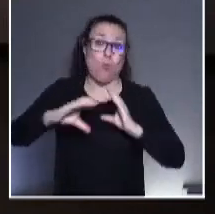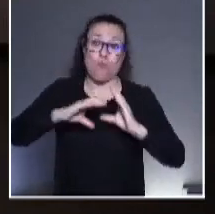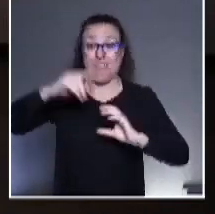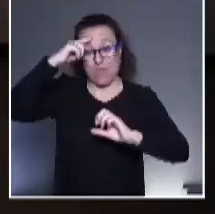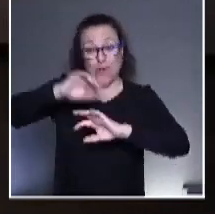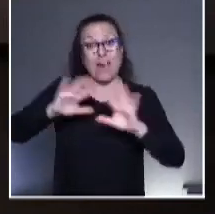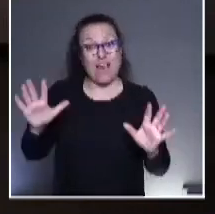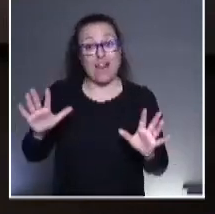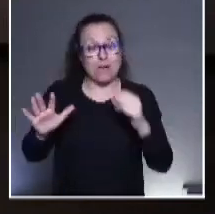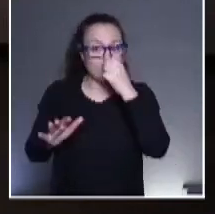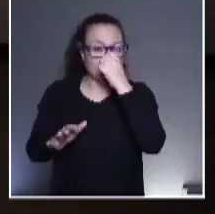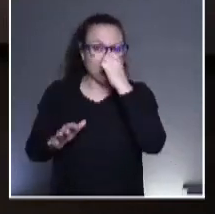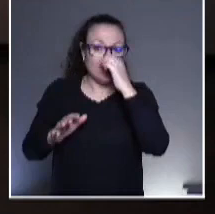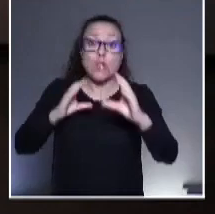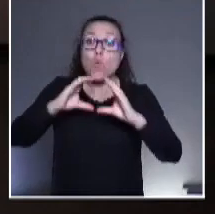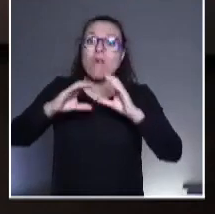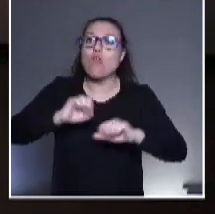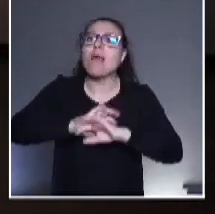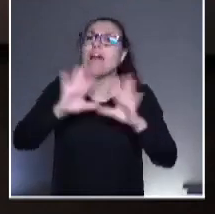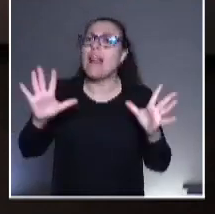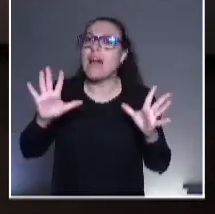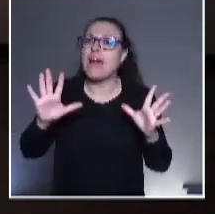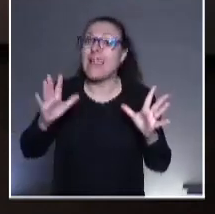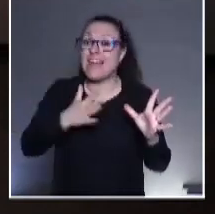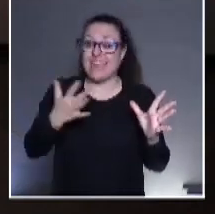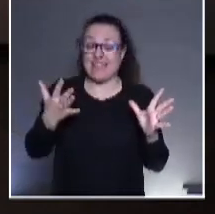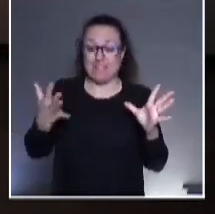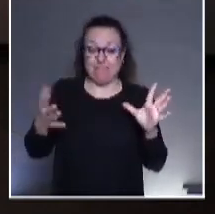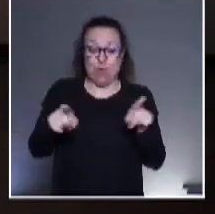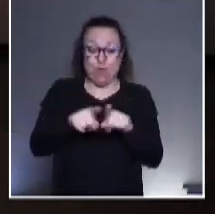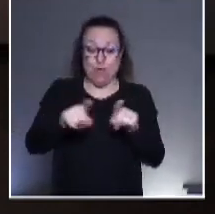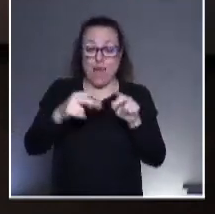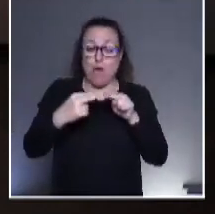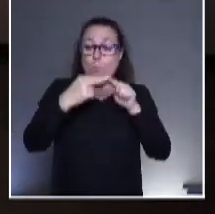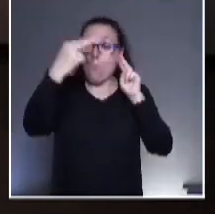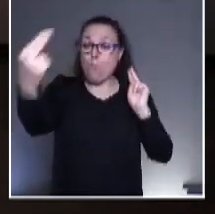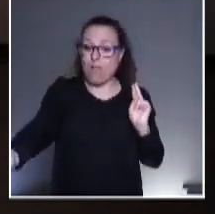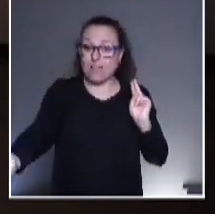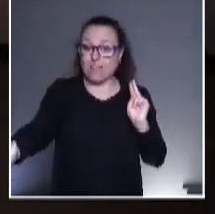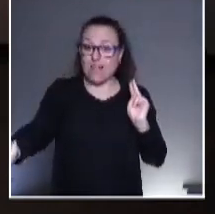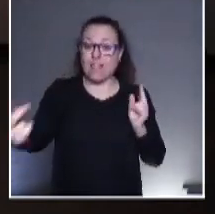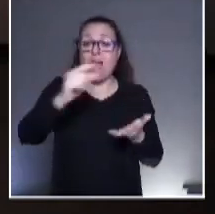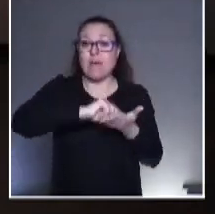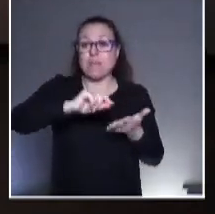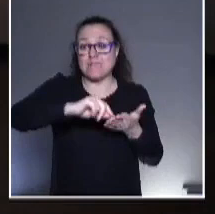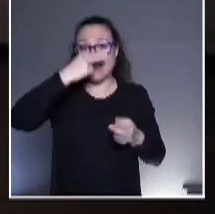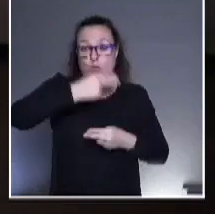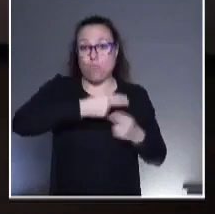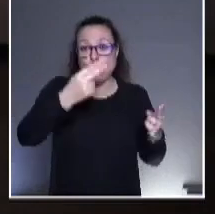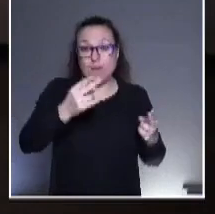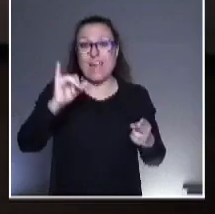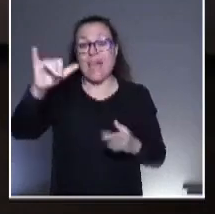clara. Porque ¿qué es la comunicación clara sino el gran puente entre la administración y la